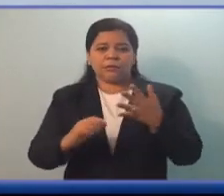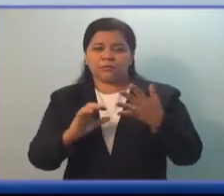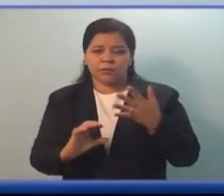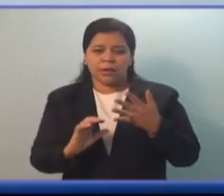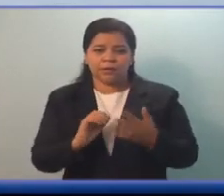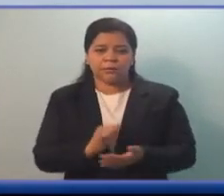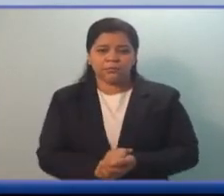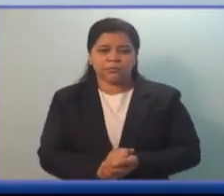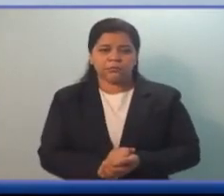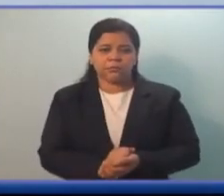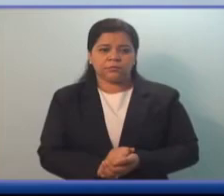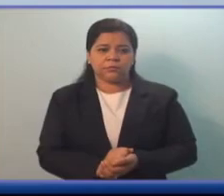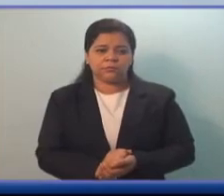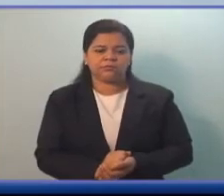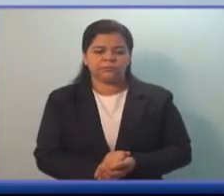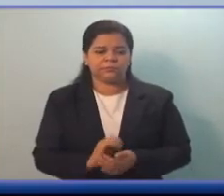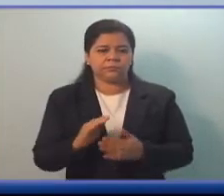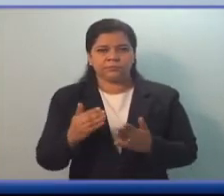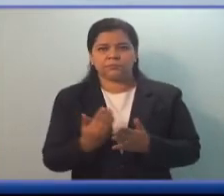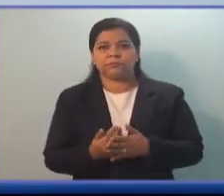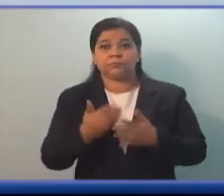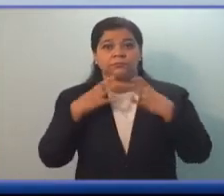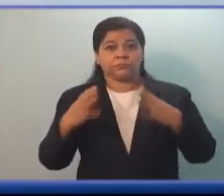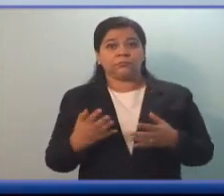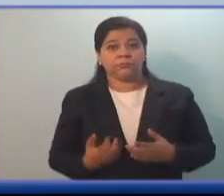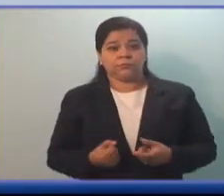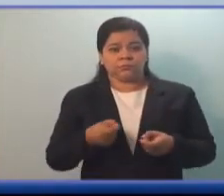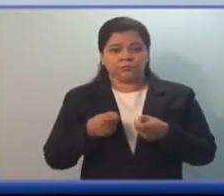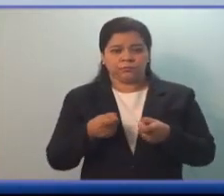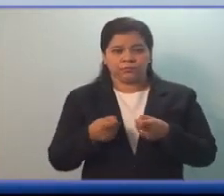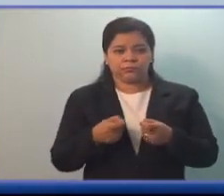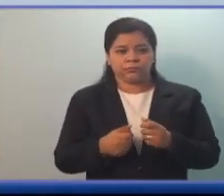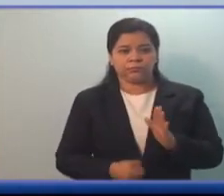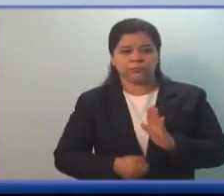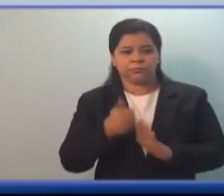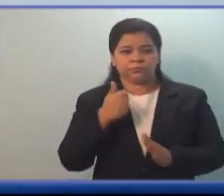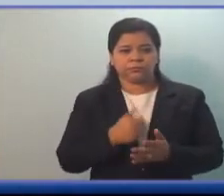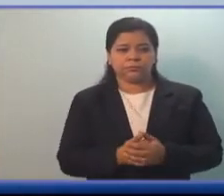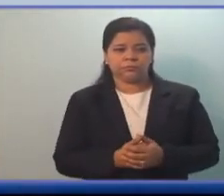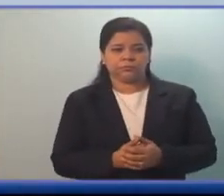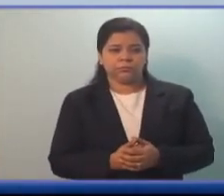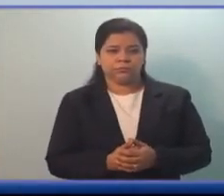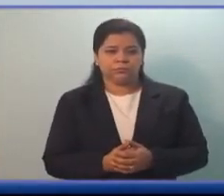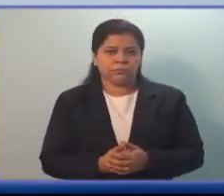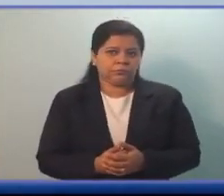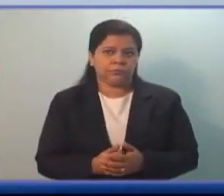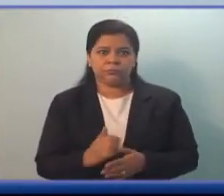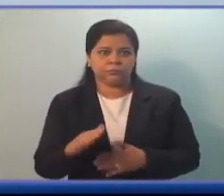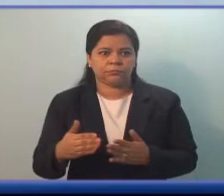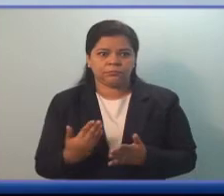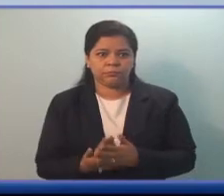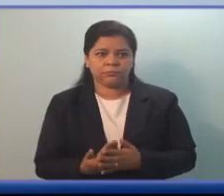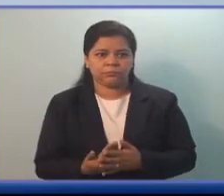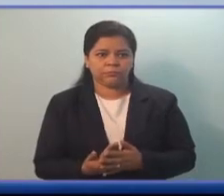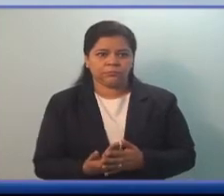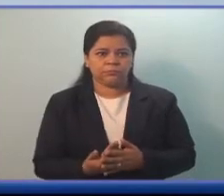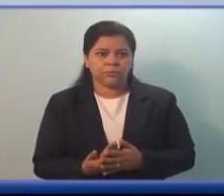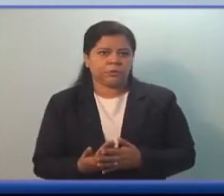cuando decimos si el Estado los vulnera, puede ser por acción o por omisión, y aquí hay que tener en cuenta lo